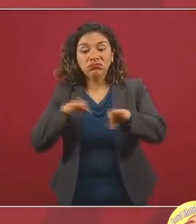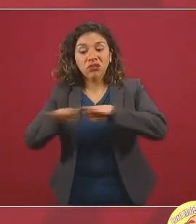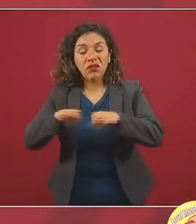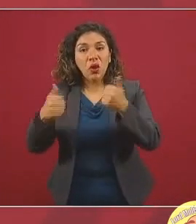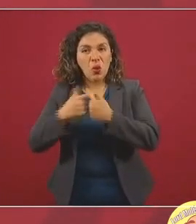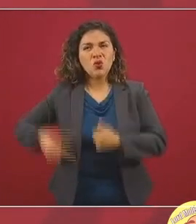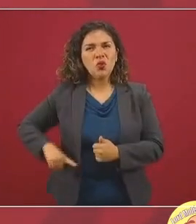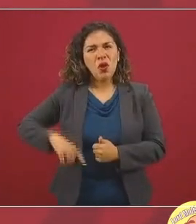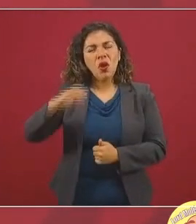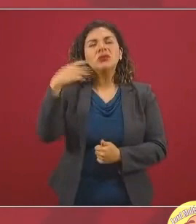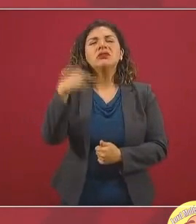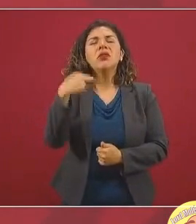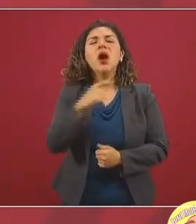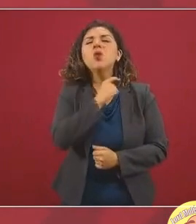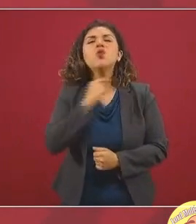diferencia, ¿no?